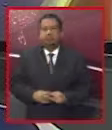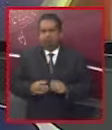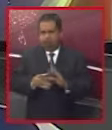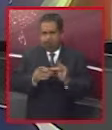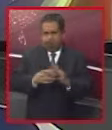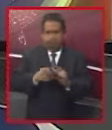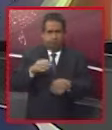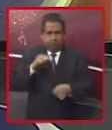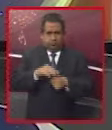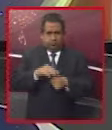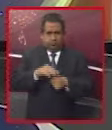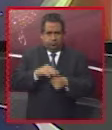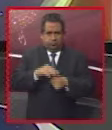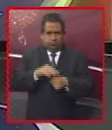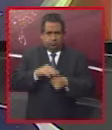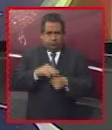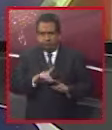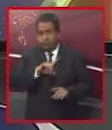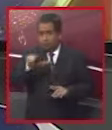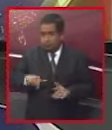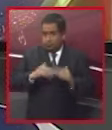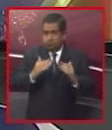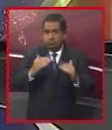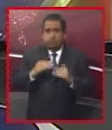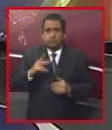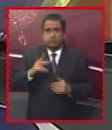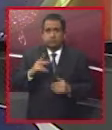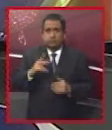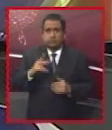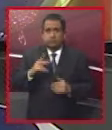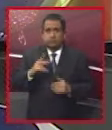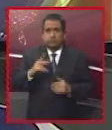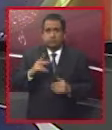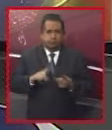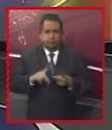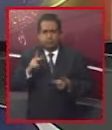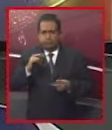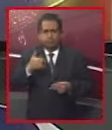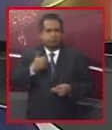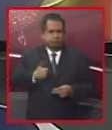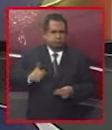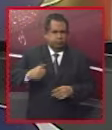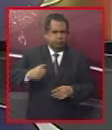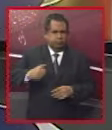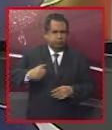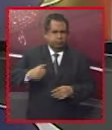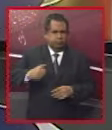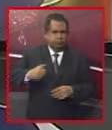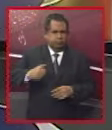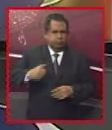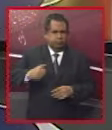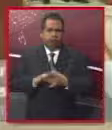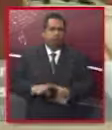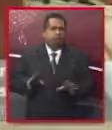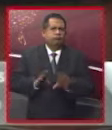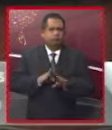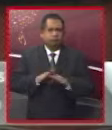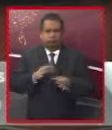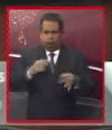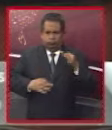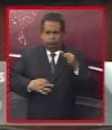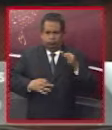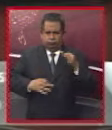Luego de la presentación de este voto particular, los grupos parlamentarios del PT, PRD y PRI expusieron sus posiciones frente a este